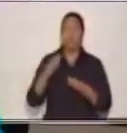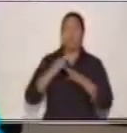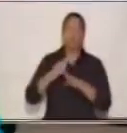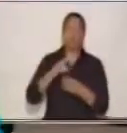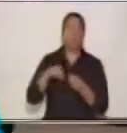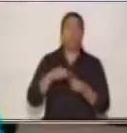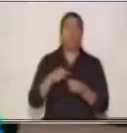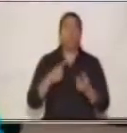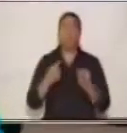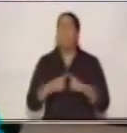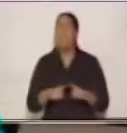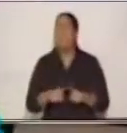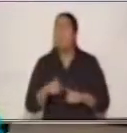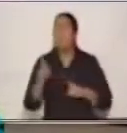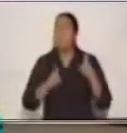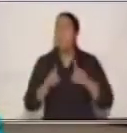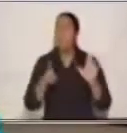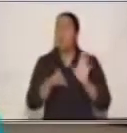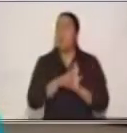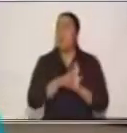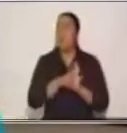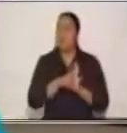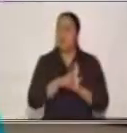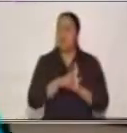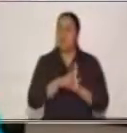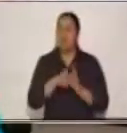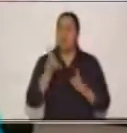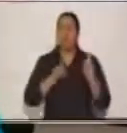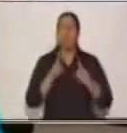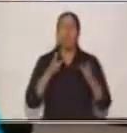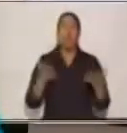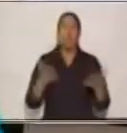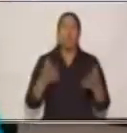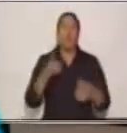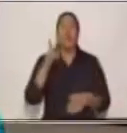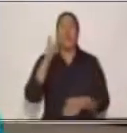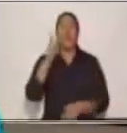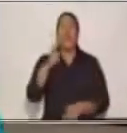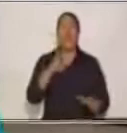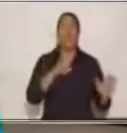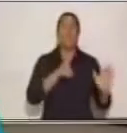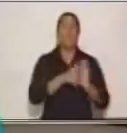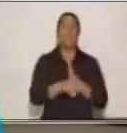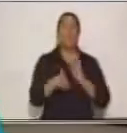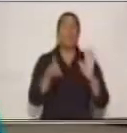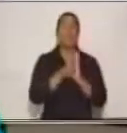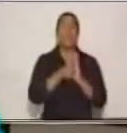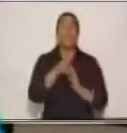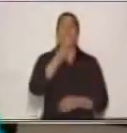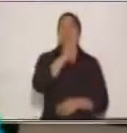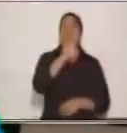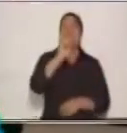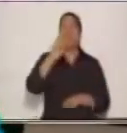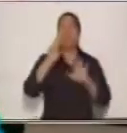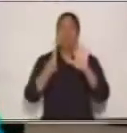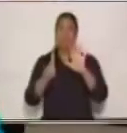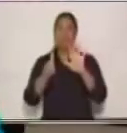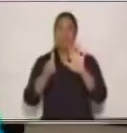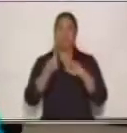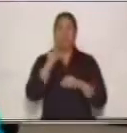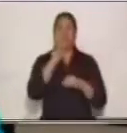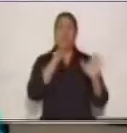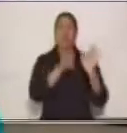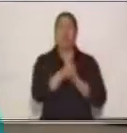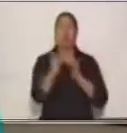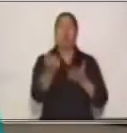ley regula y la desarrolla? Es el decreto ley 106 denominado Código